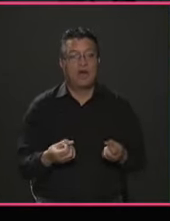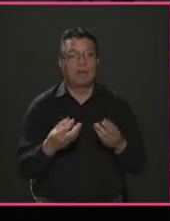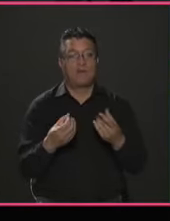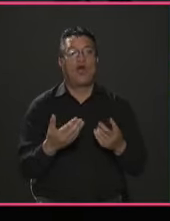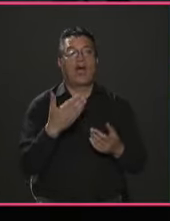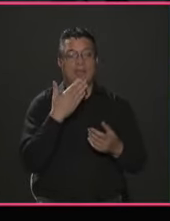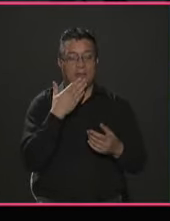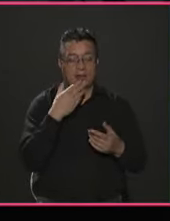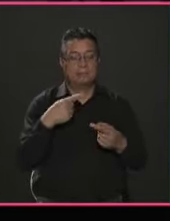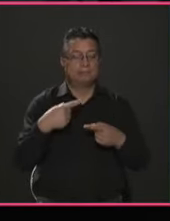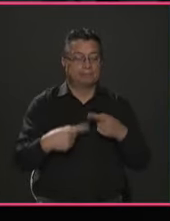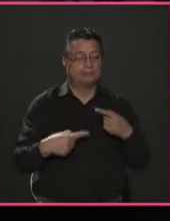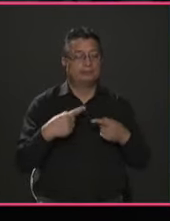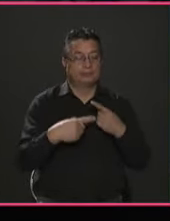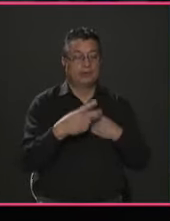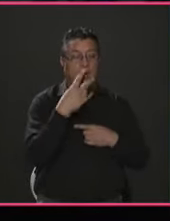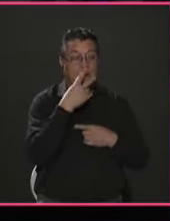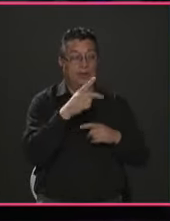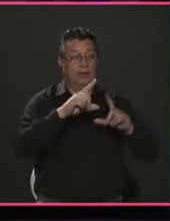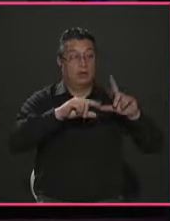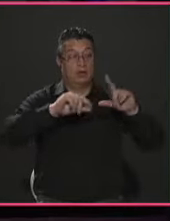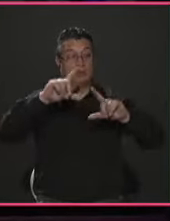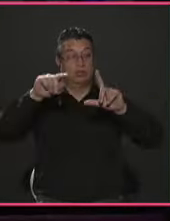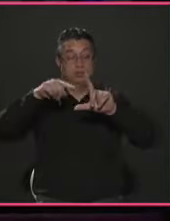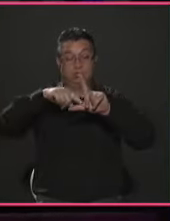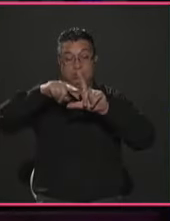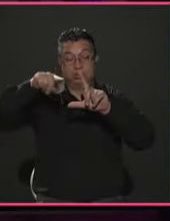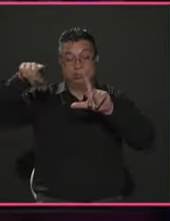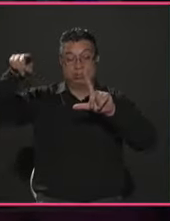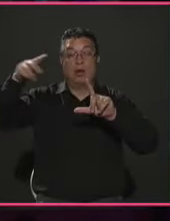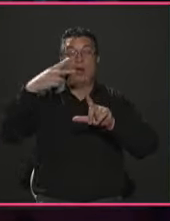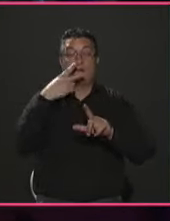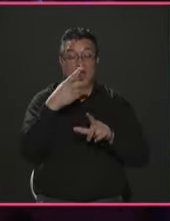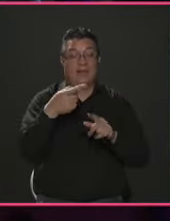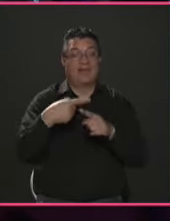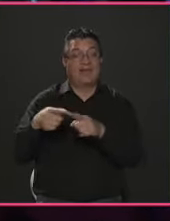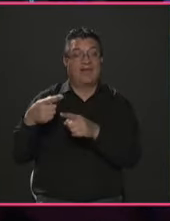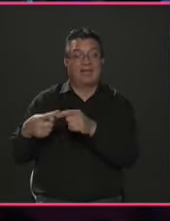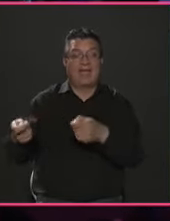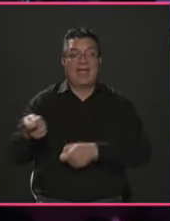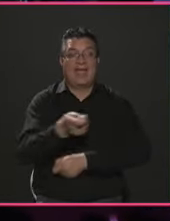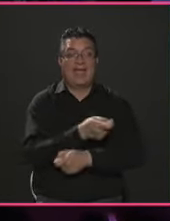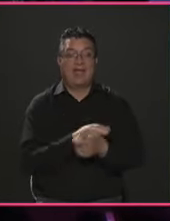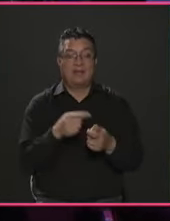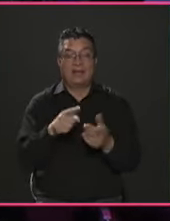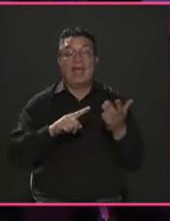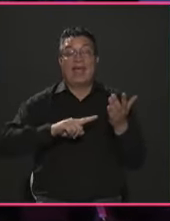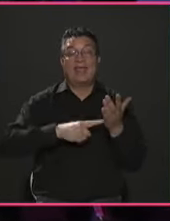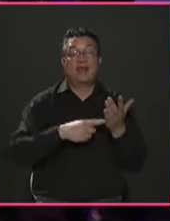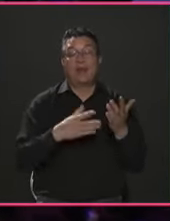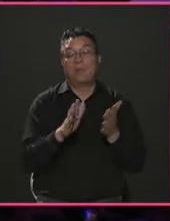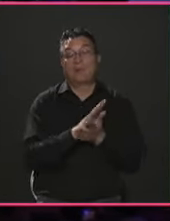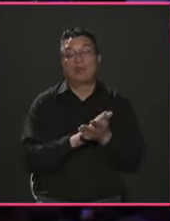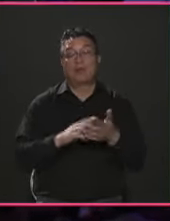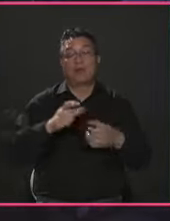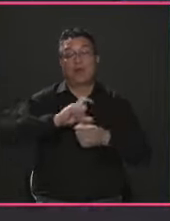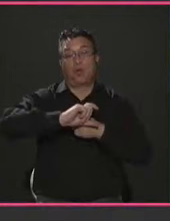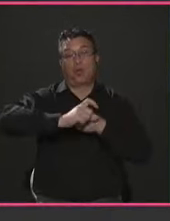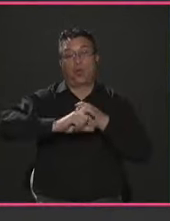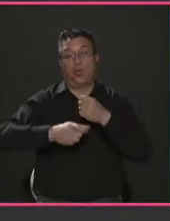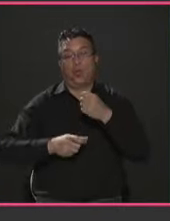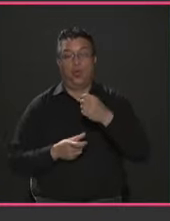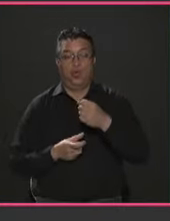imperfecciones hemos visto est gráfico anteriormente en distintas economías tiene que pasar una tecnología como Google por ejemp